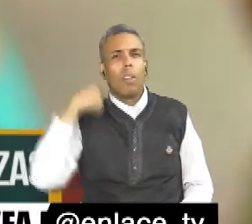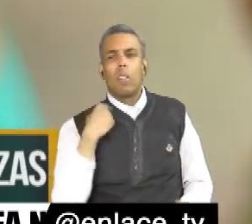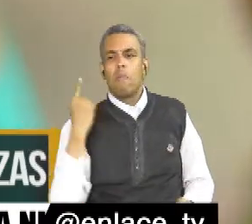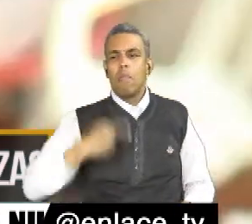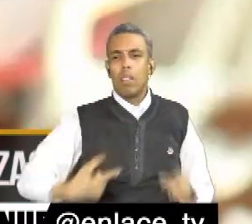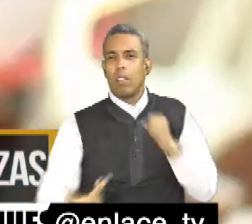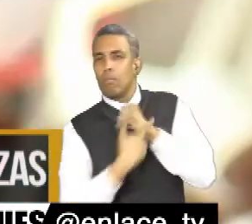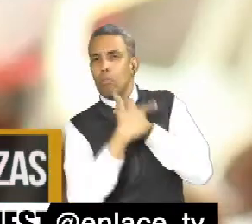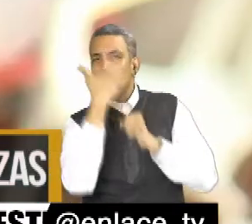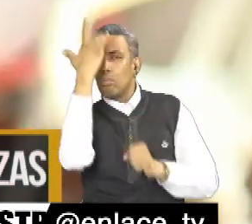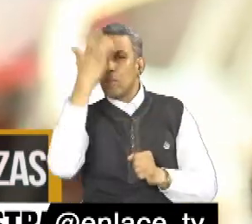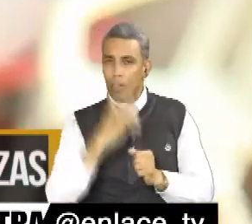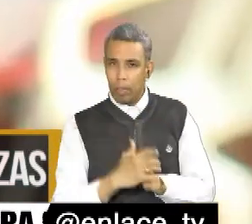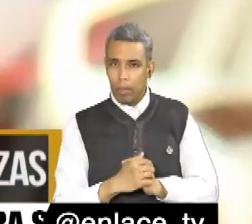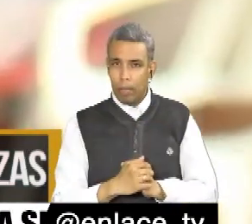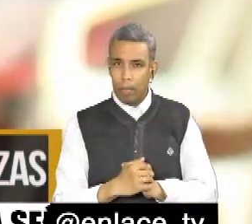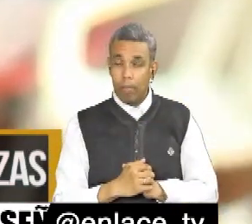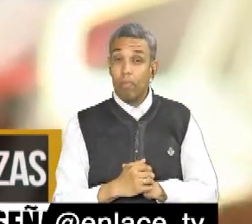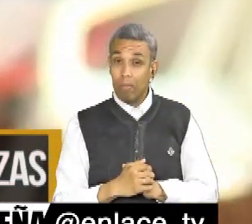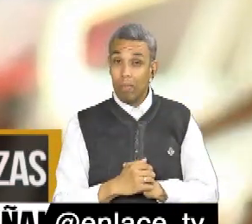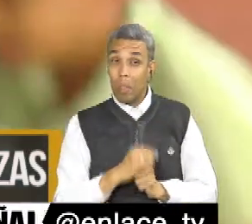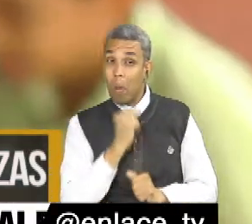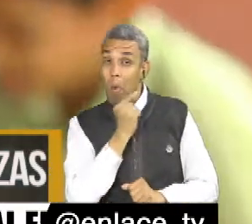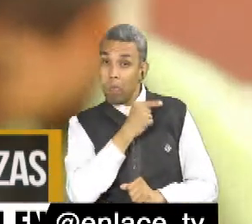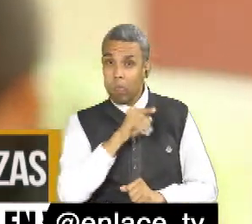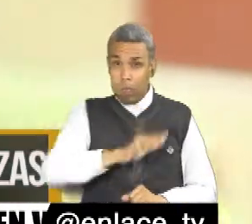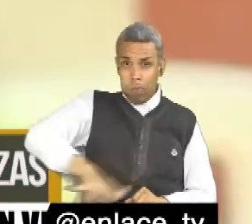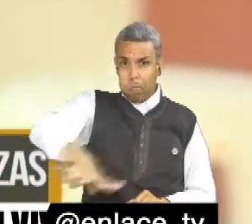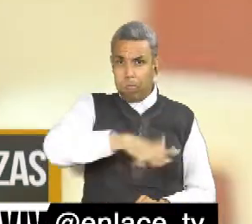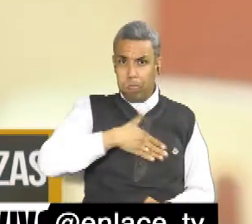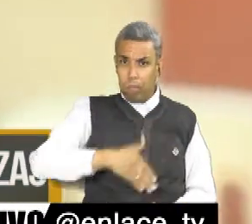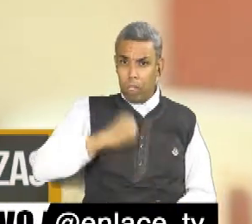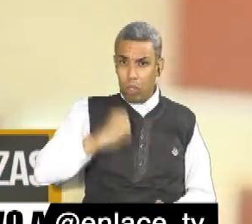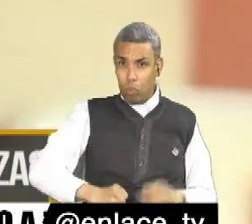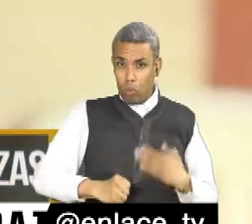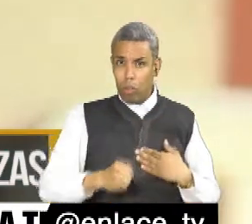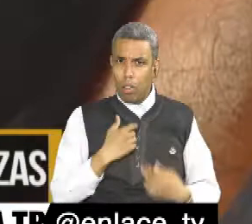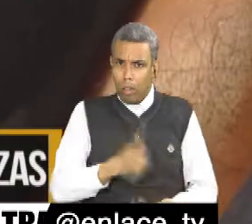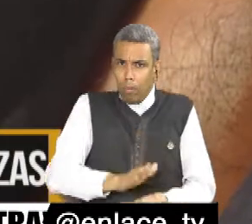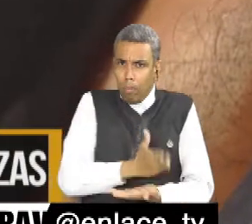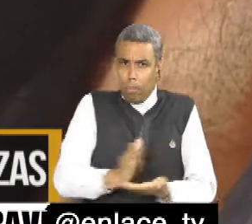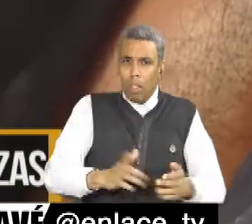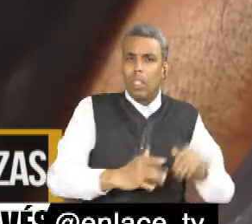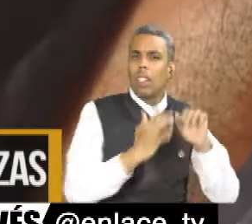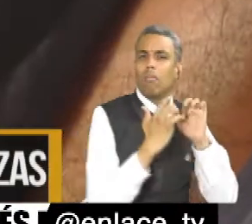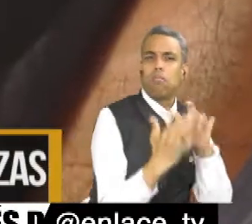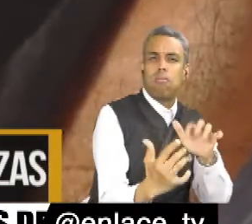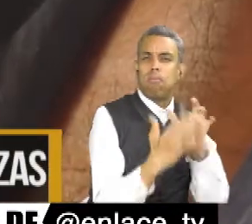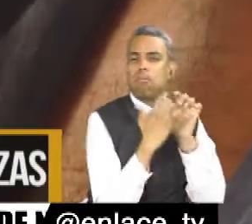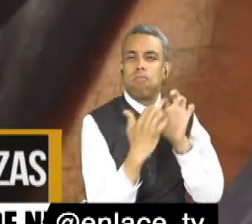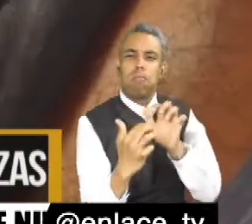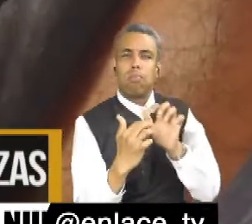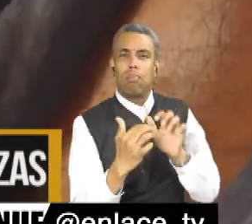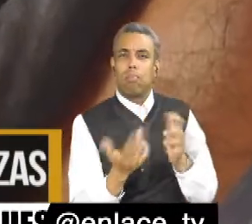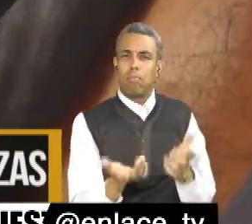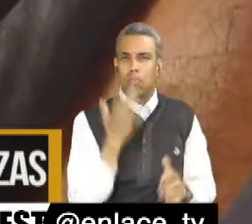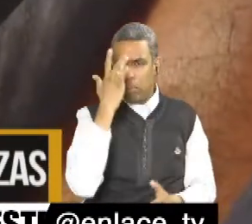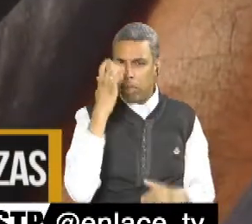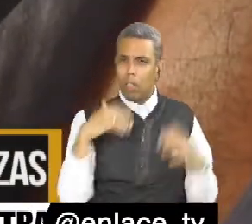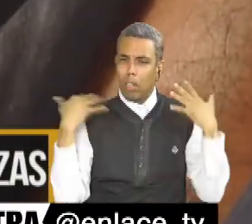zona del sur de Bolívar están inmersos en un conflicto armado del cual son ajenos. Hombre, que hagan las cosas bien y que no se metan con el